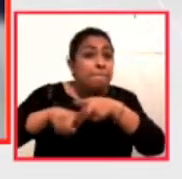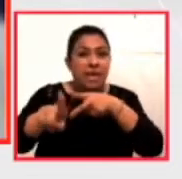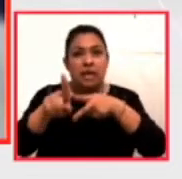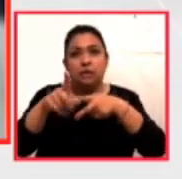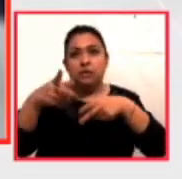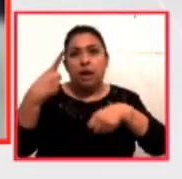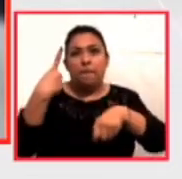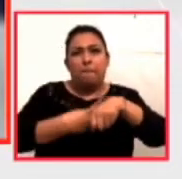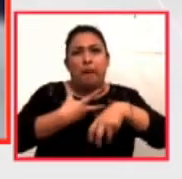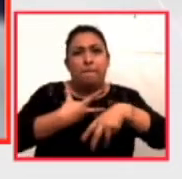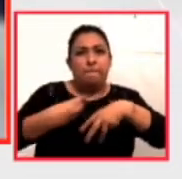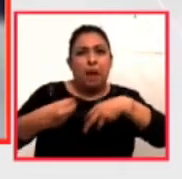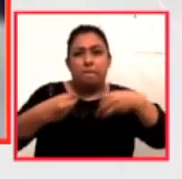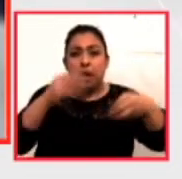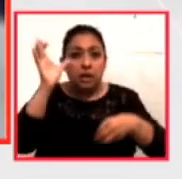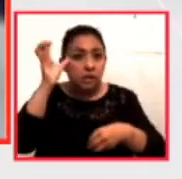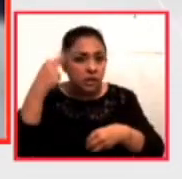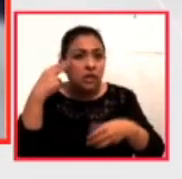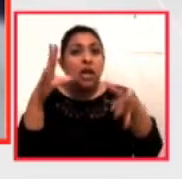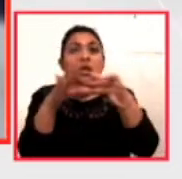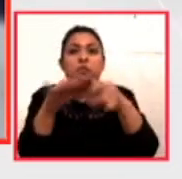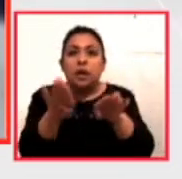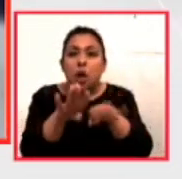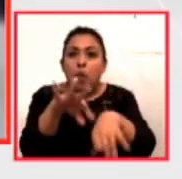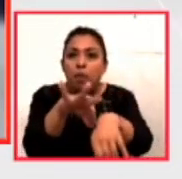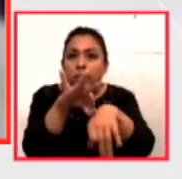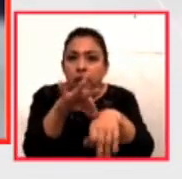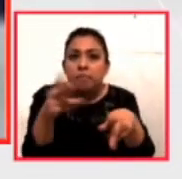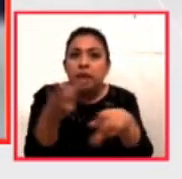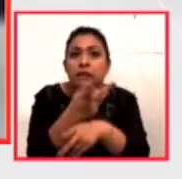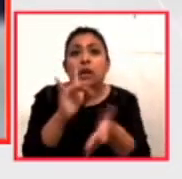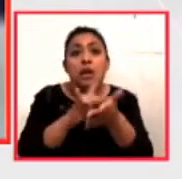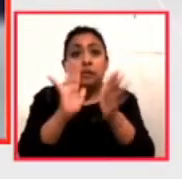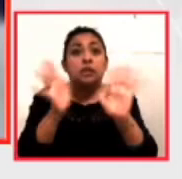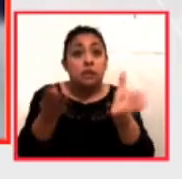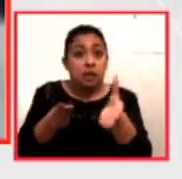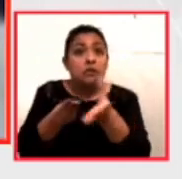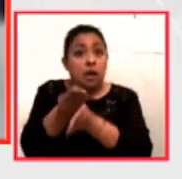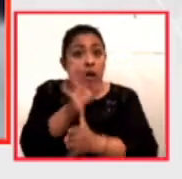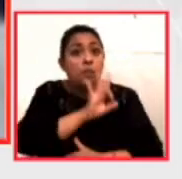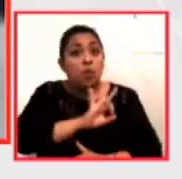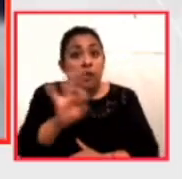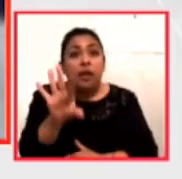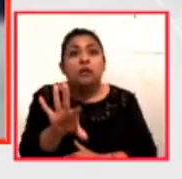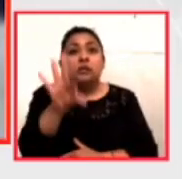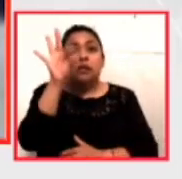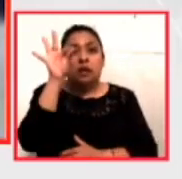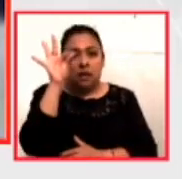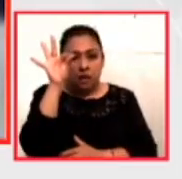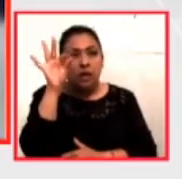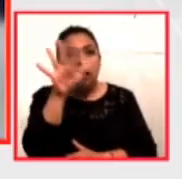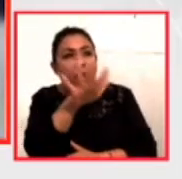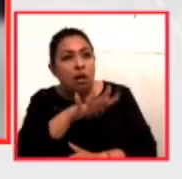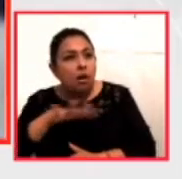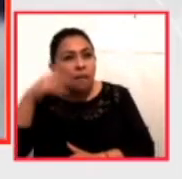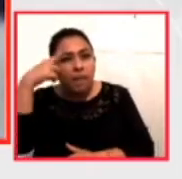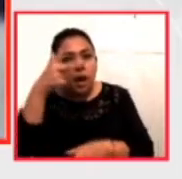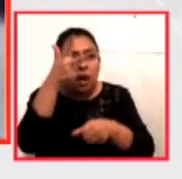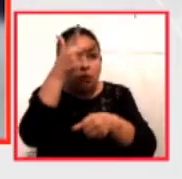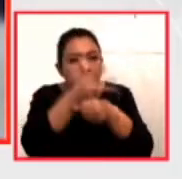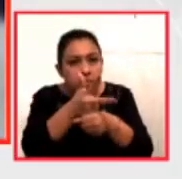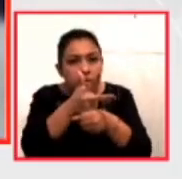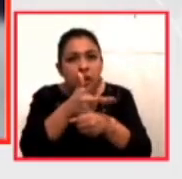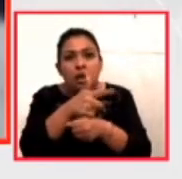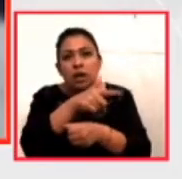contar cómo lo vivió y qué ha pasado, ya gracias a que pudo salir y que pudo elegir un extraordinario escenario para contarnos desde Shanghai